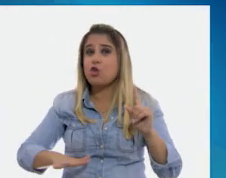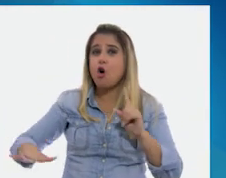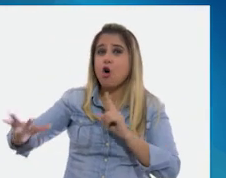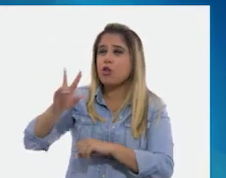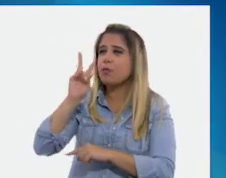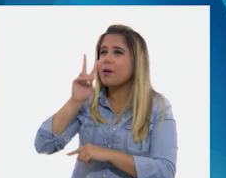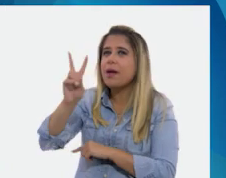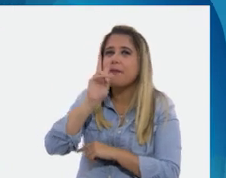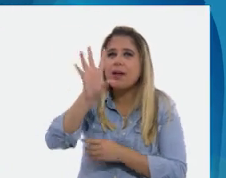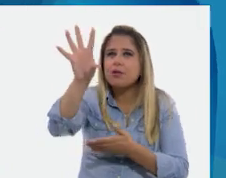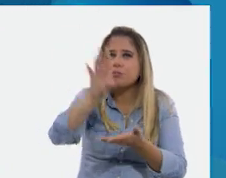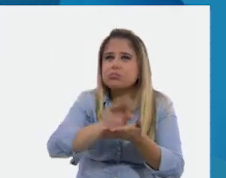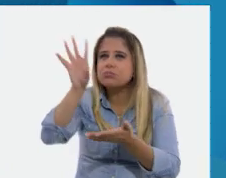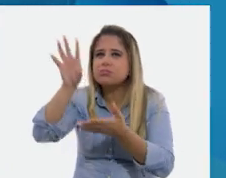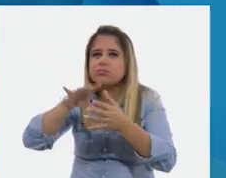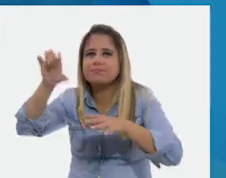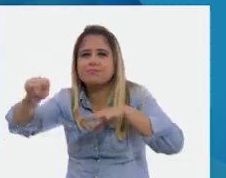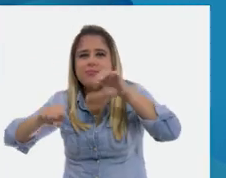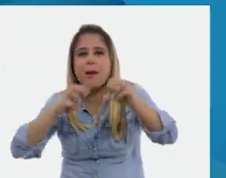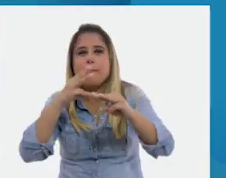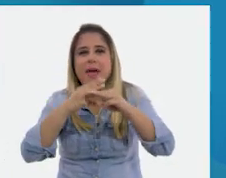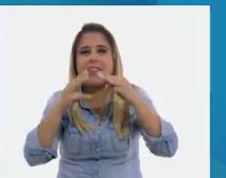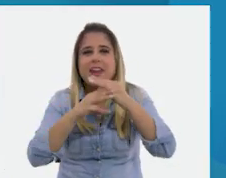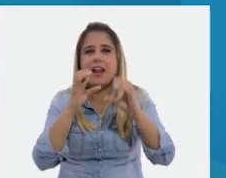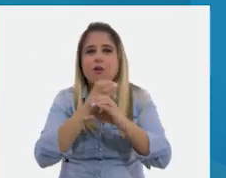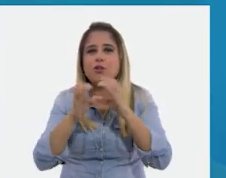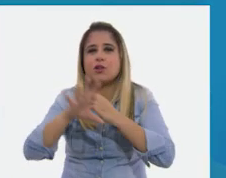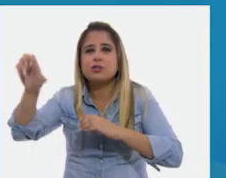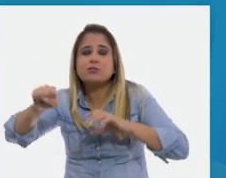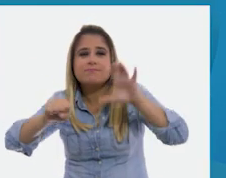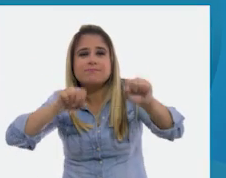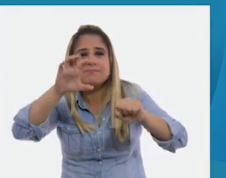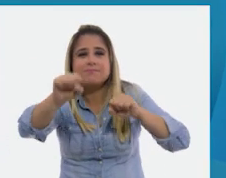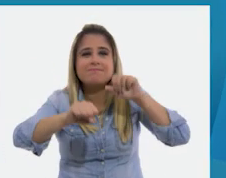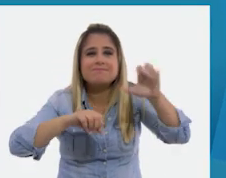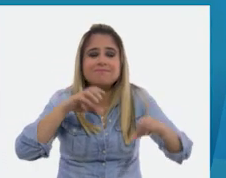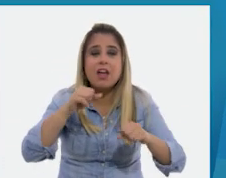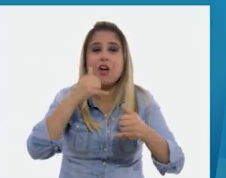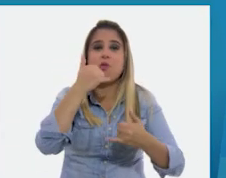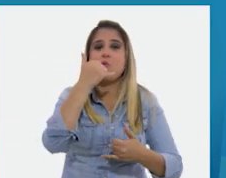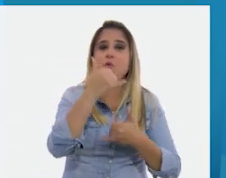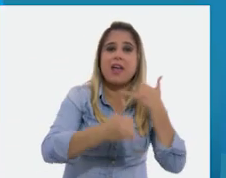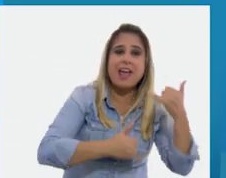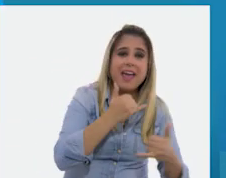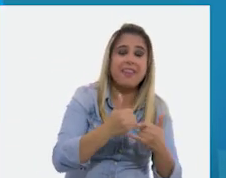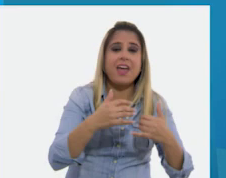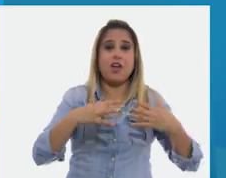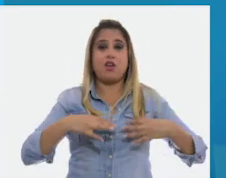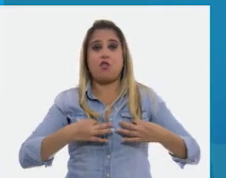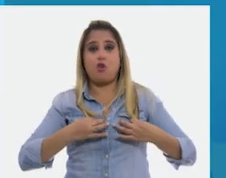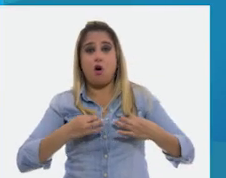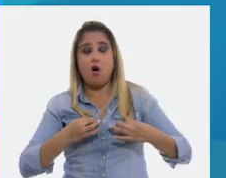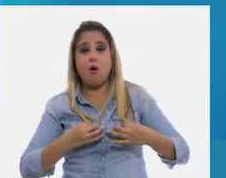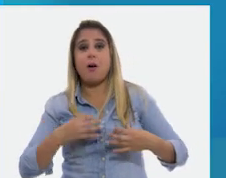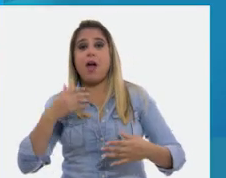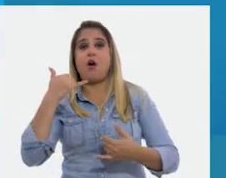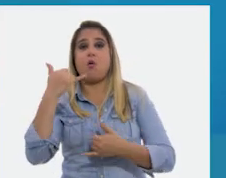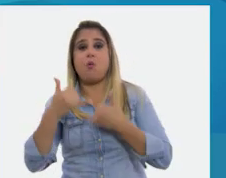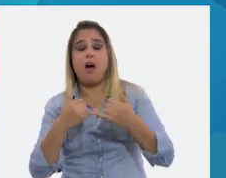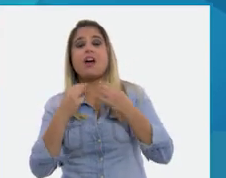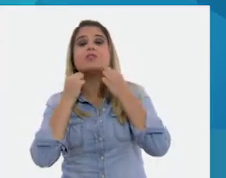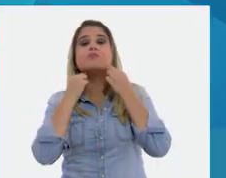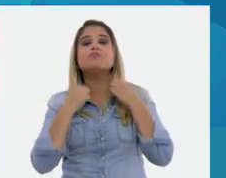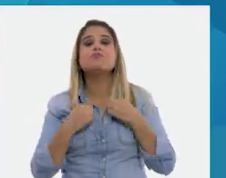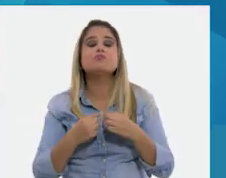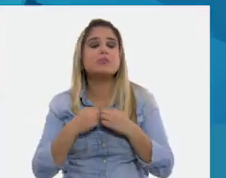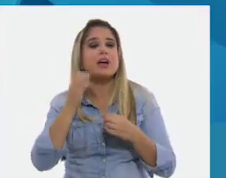los materiales y expresan en artículos decorativos, en juguetes, en ropa, en joyería,